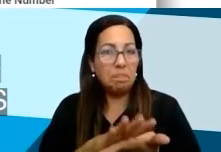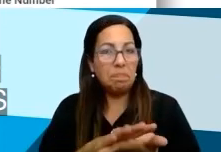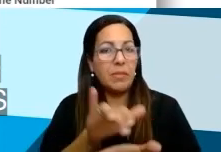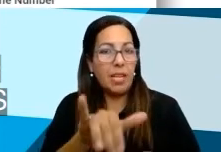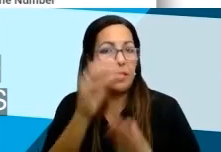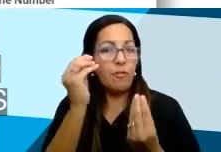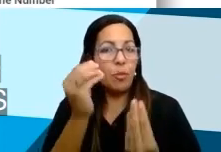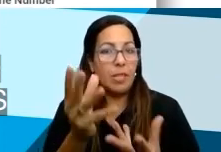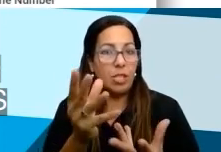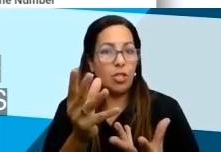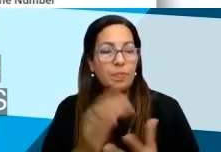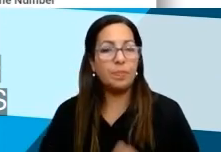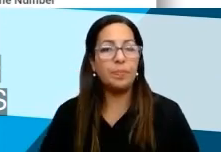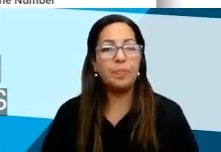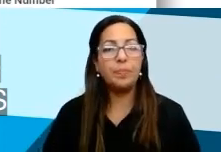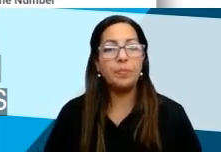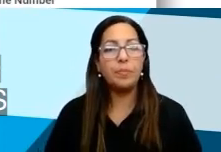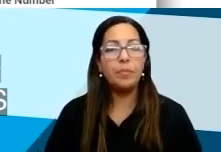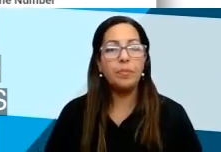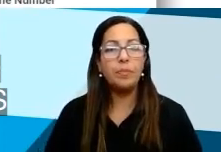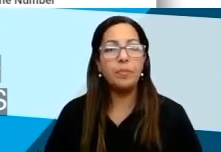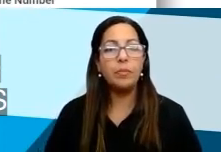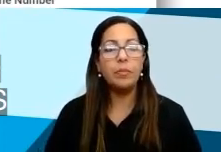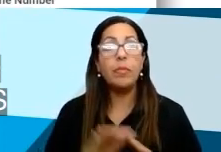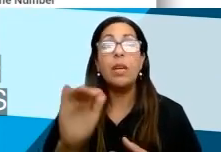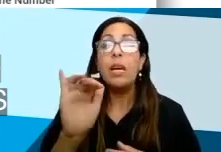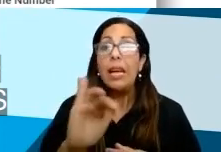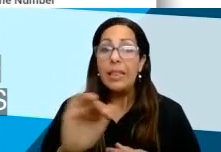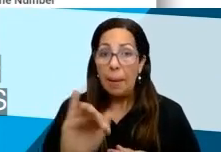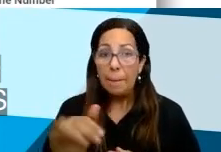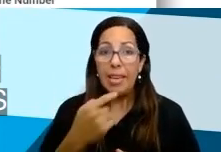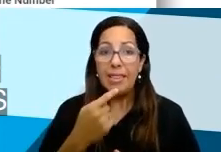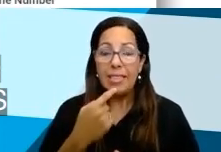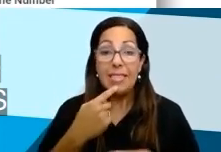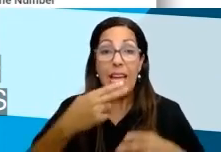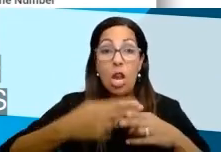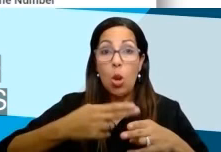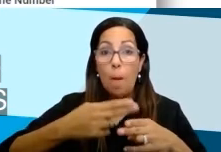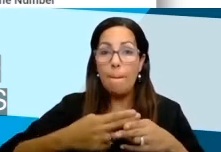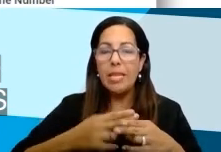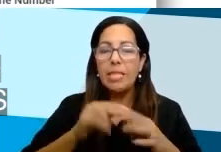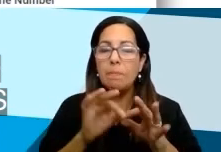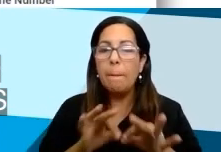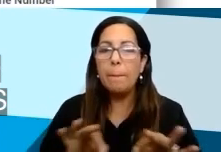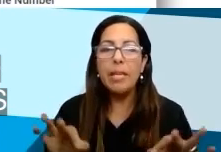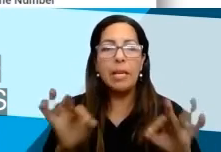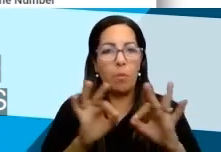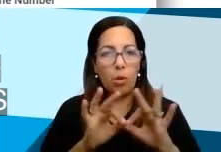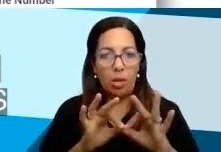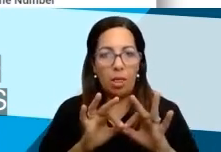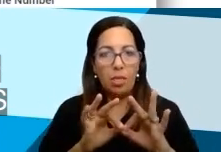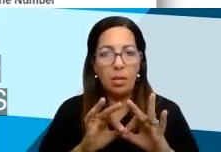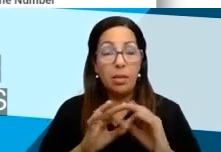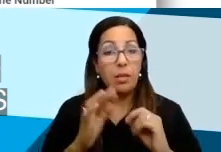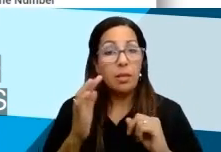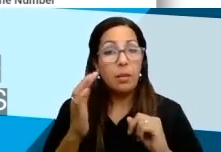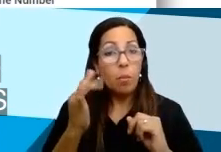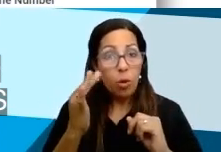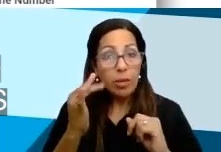ese número. Quiero llamar la atención que el nombre es importante porque el programa, por